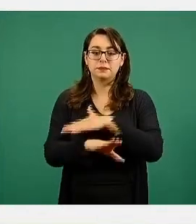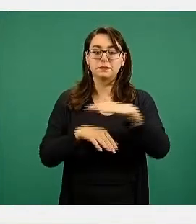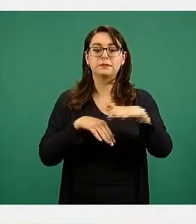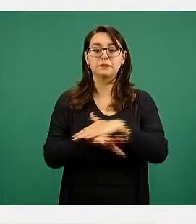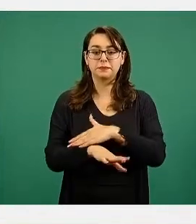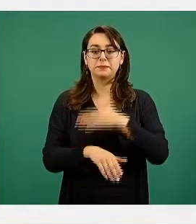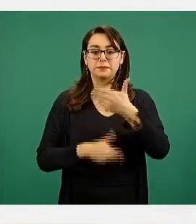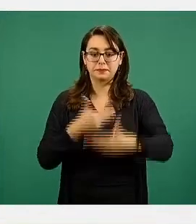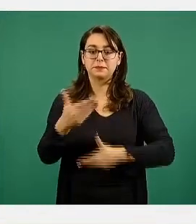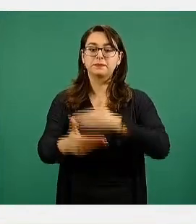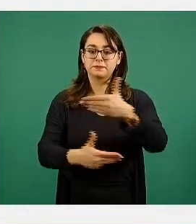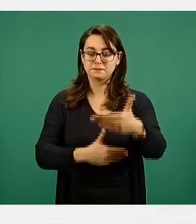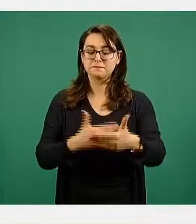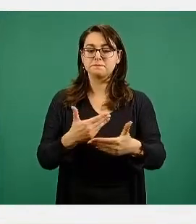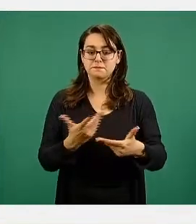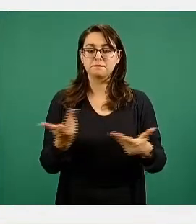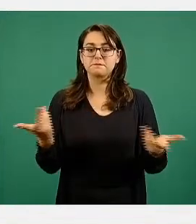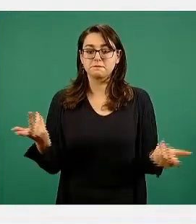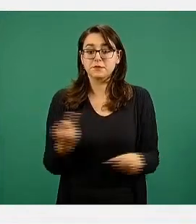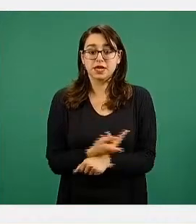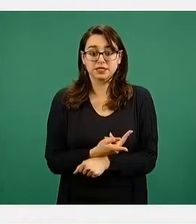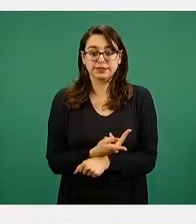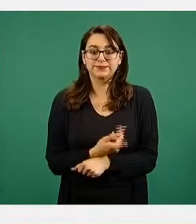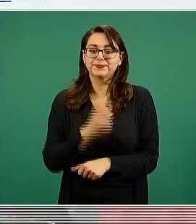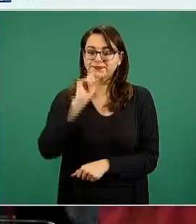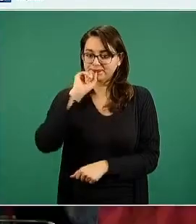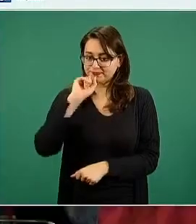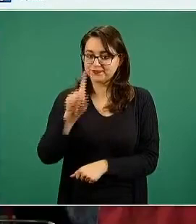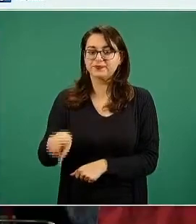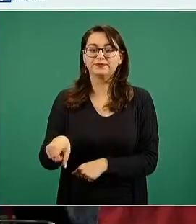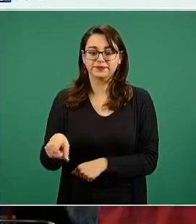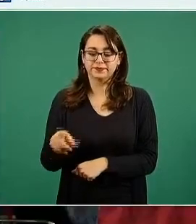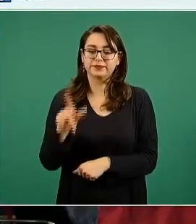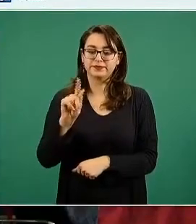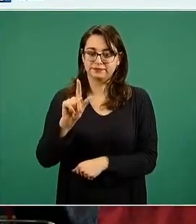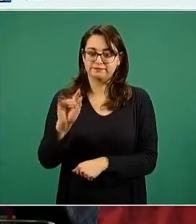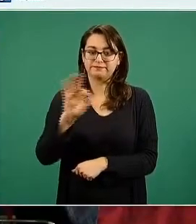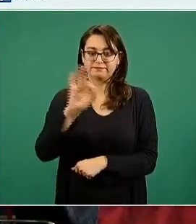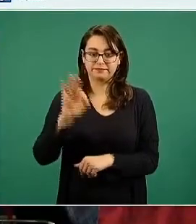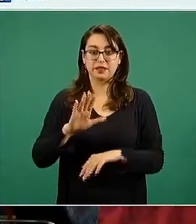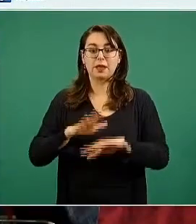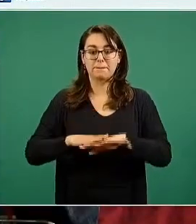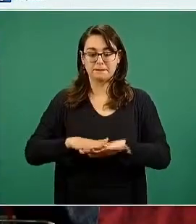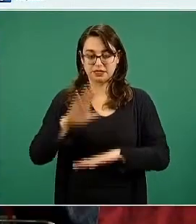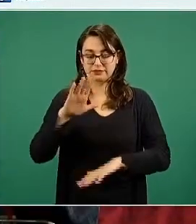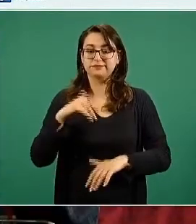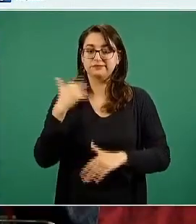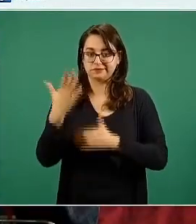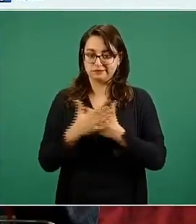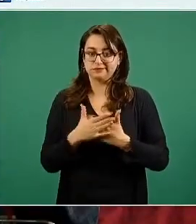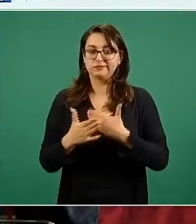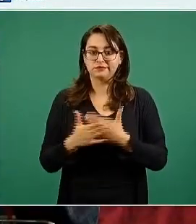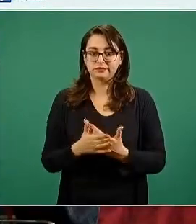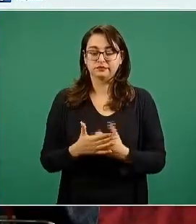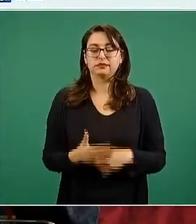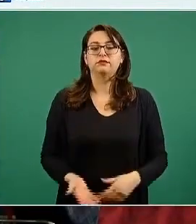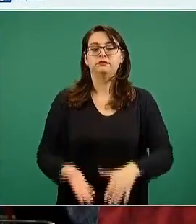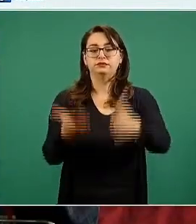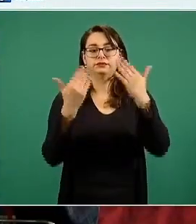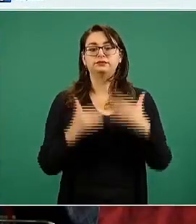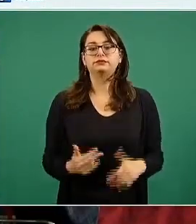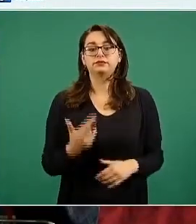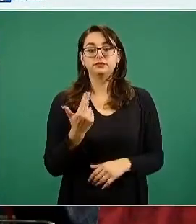también tenga una ocupación de respiradores mecánicos de más del 70%. Son 25